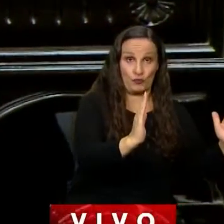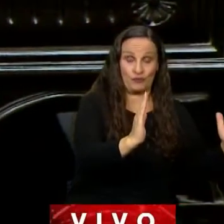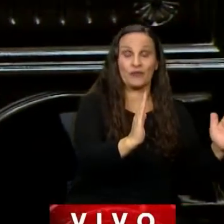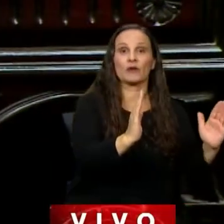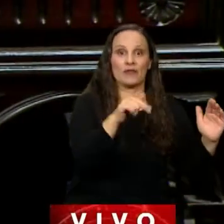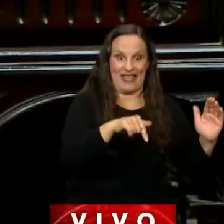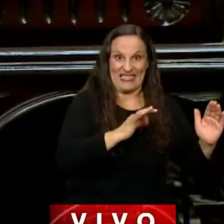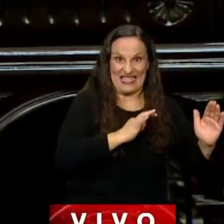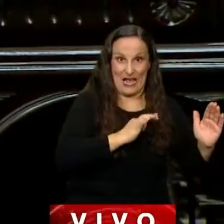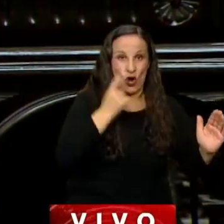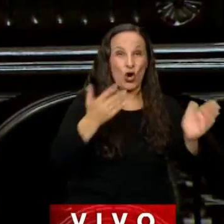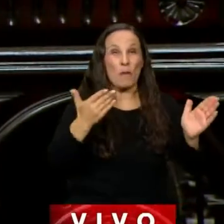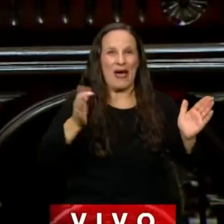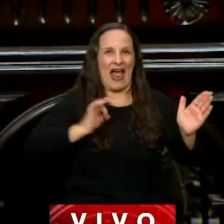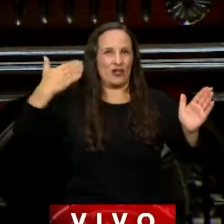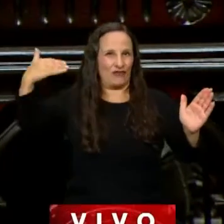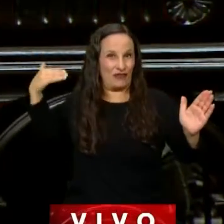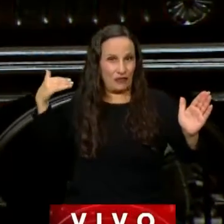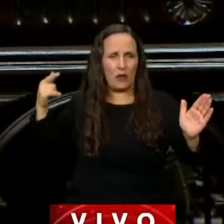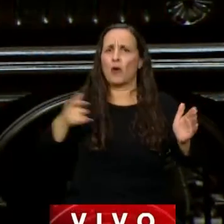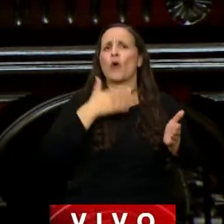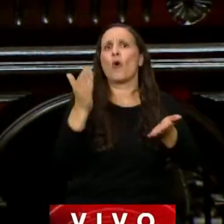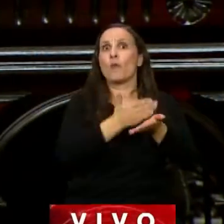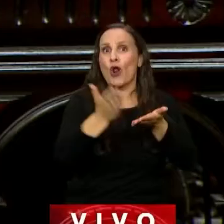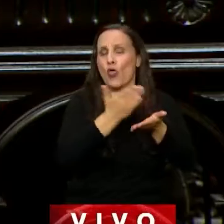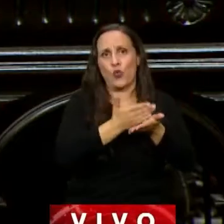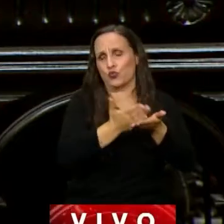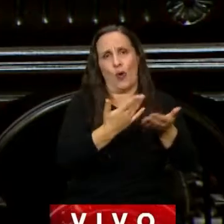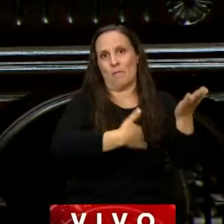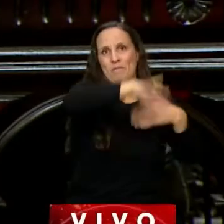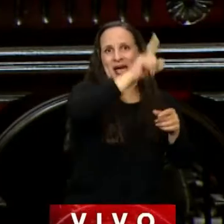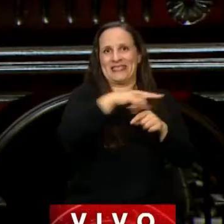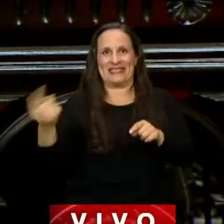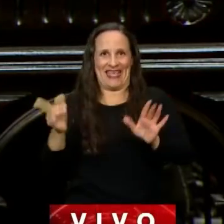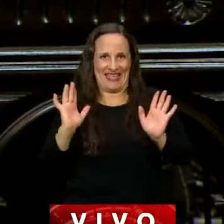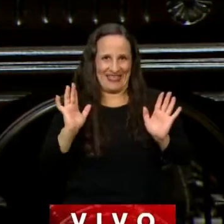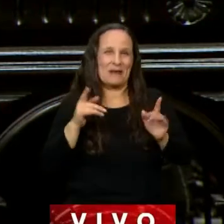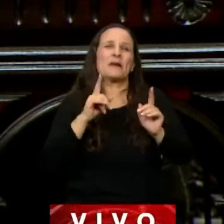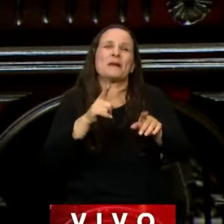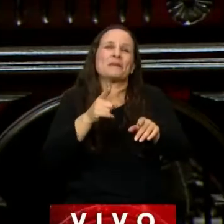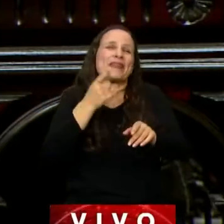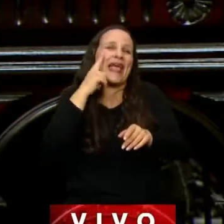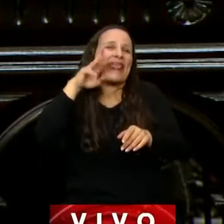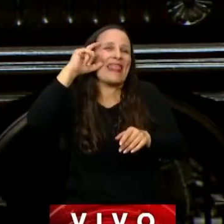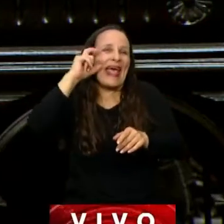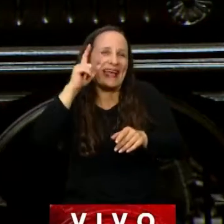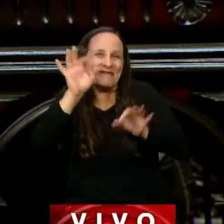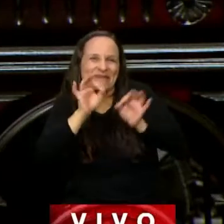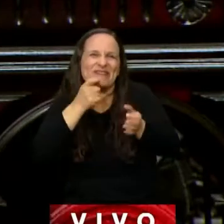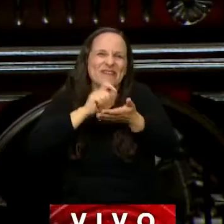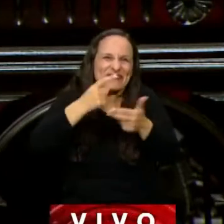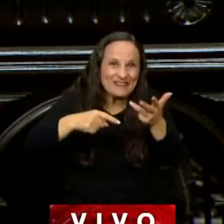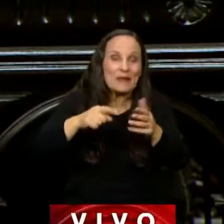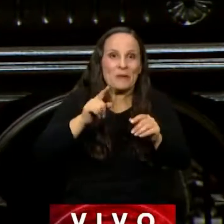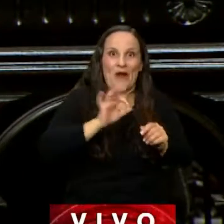años anteriores, el nivel de producción es el mayor desde que el INDEC elabora esta información, es decir, desde el